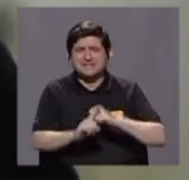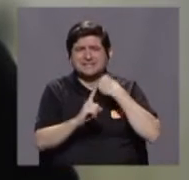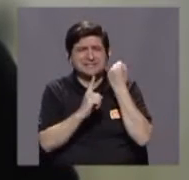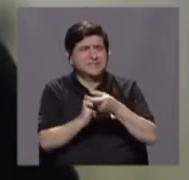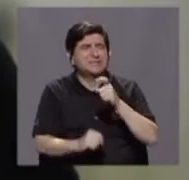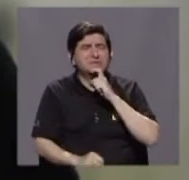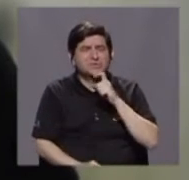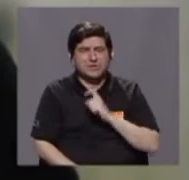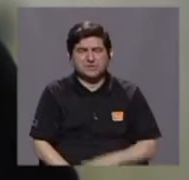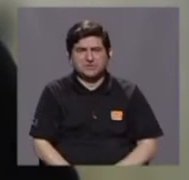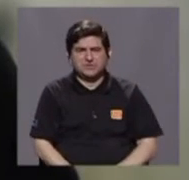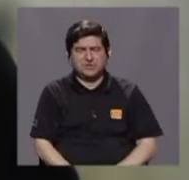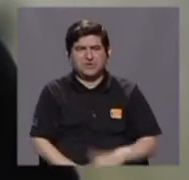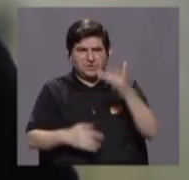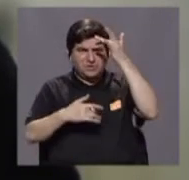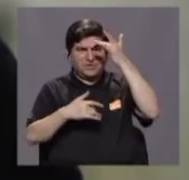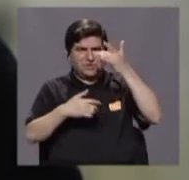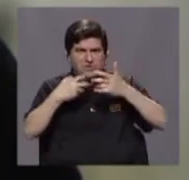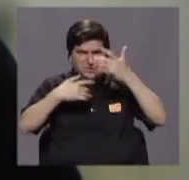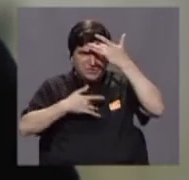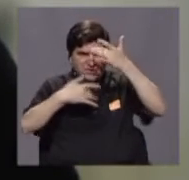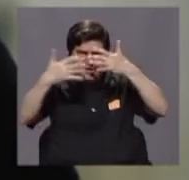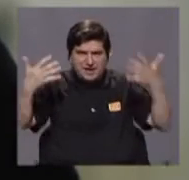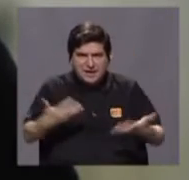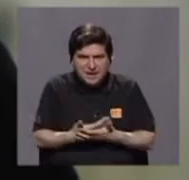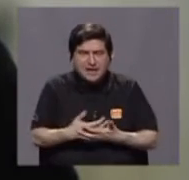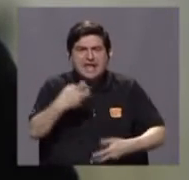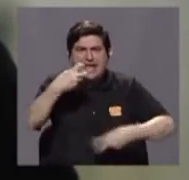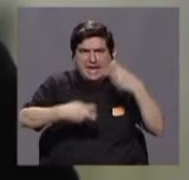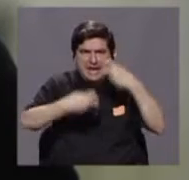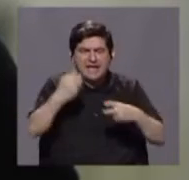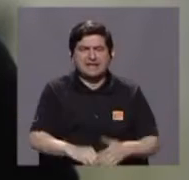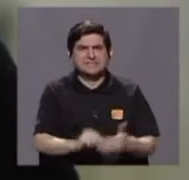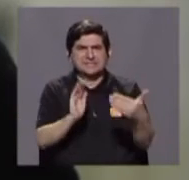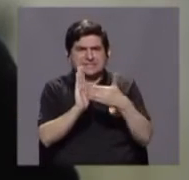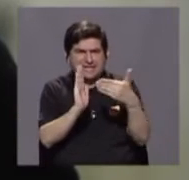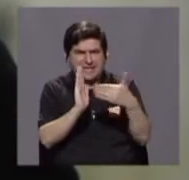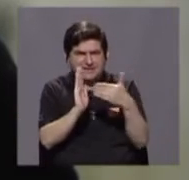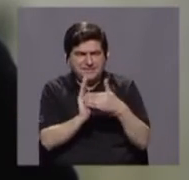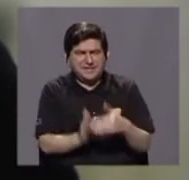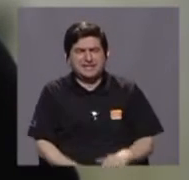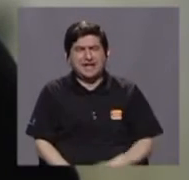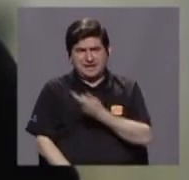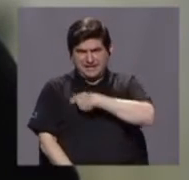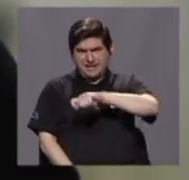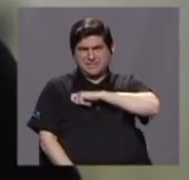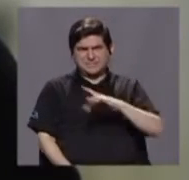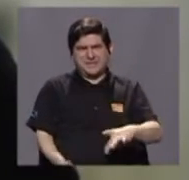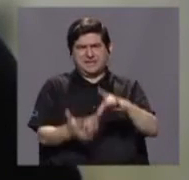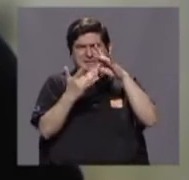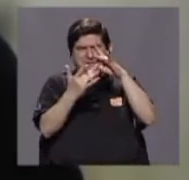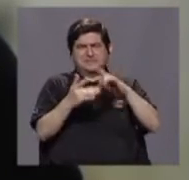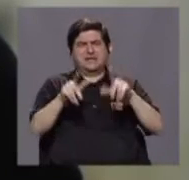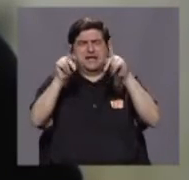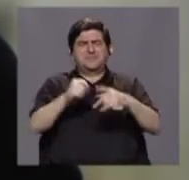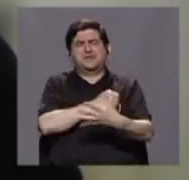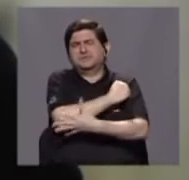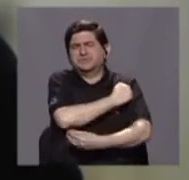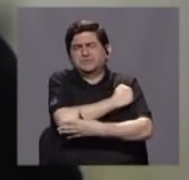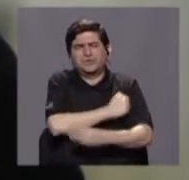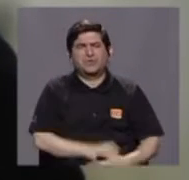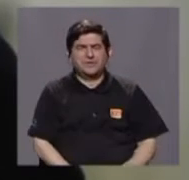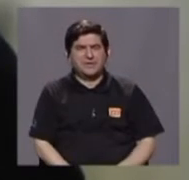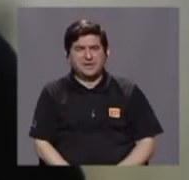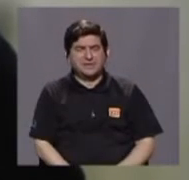se ha encarnizado particularmente en España. El registro de lo que ha sido la pandemia en España ha sido muy, muy penoso, tanto